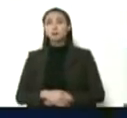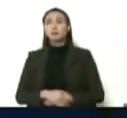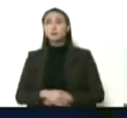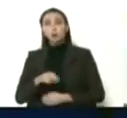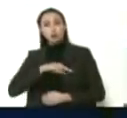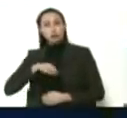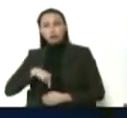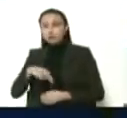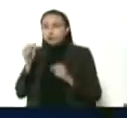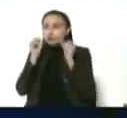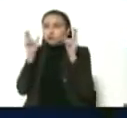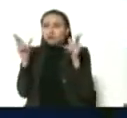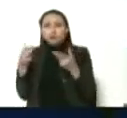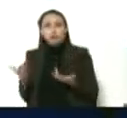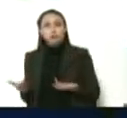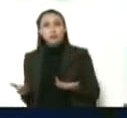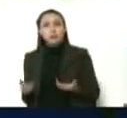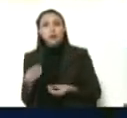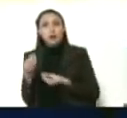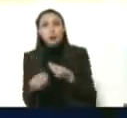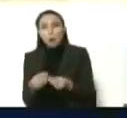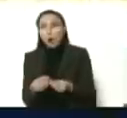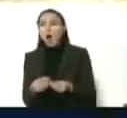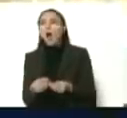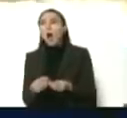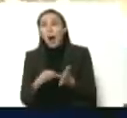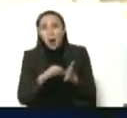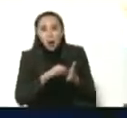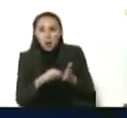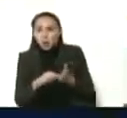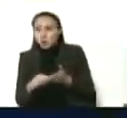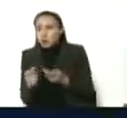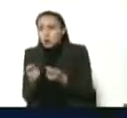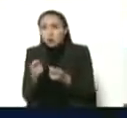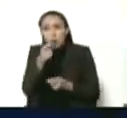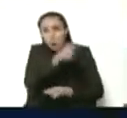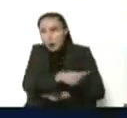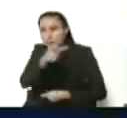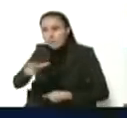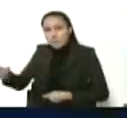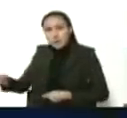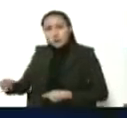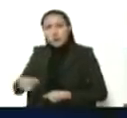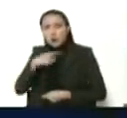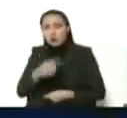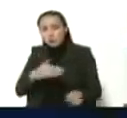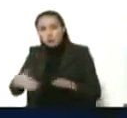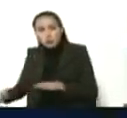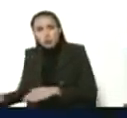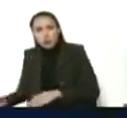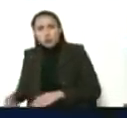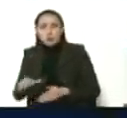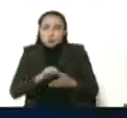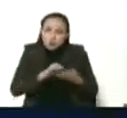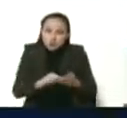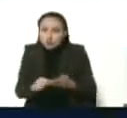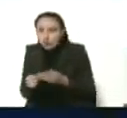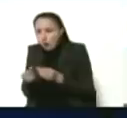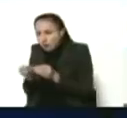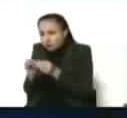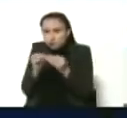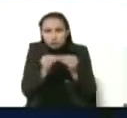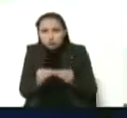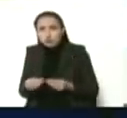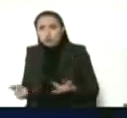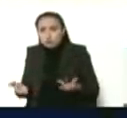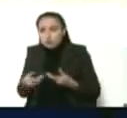descubrimos que se le empezaron a hacer la autopsia a las personas que murieron en el norte de Italia,